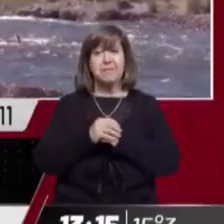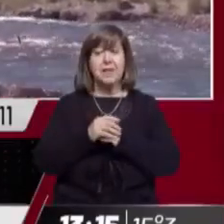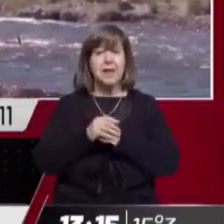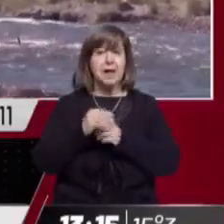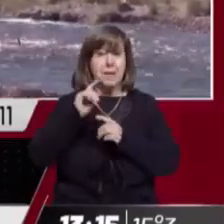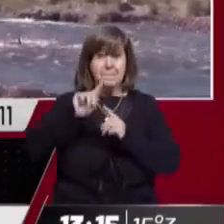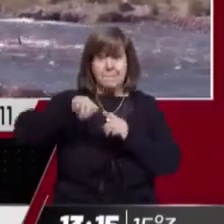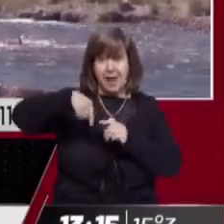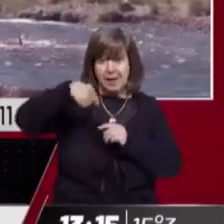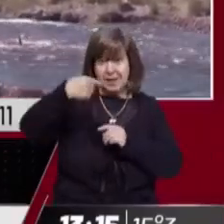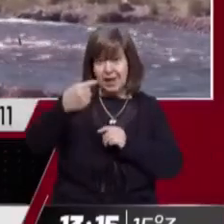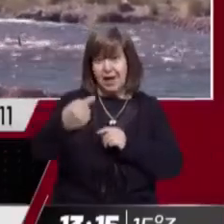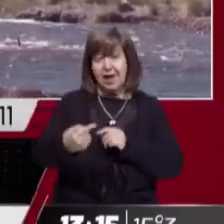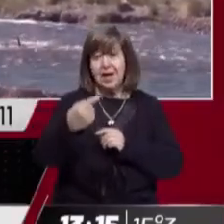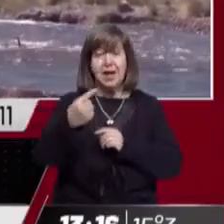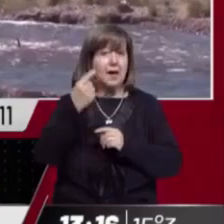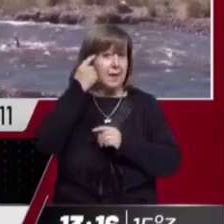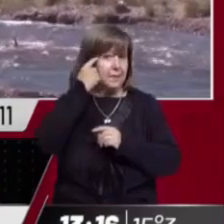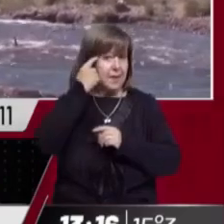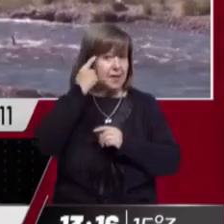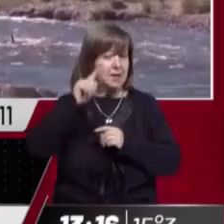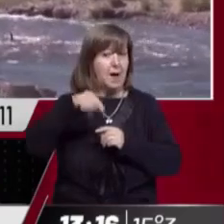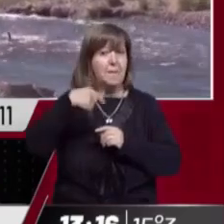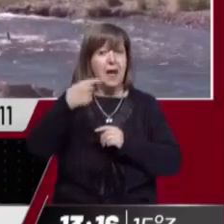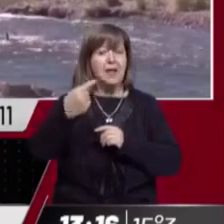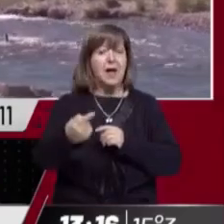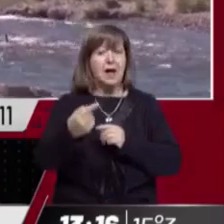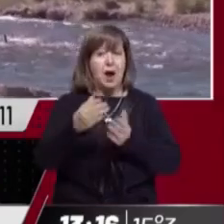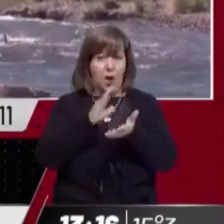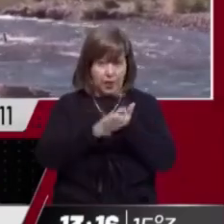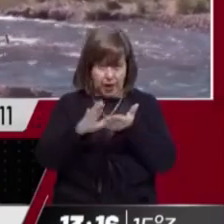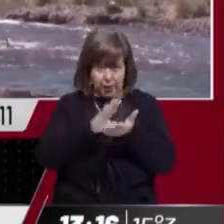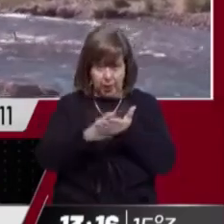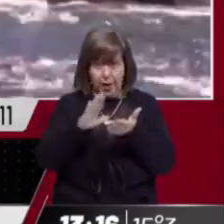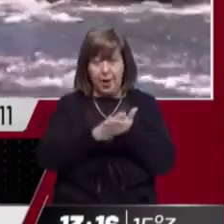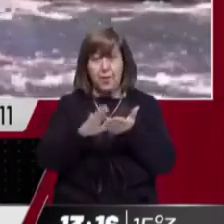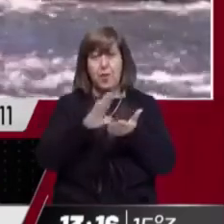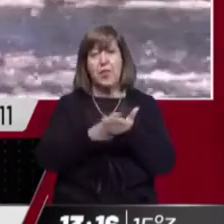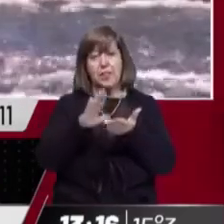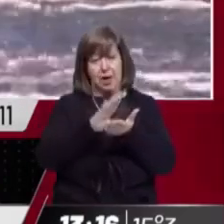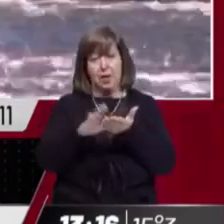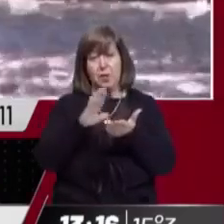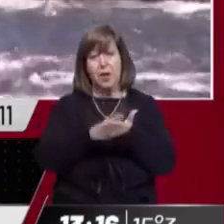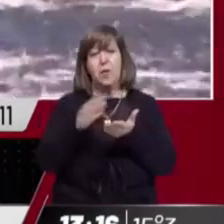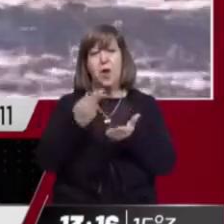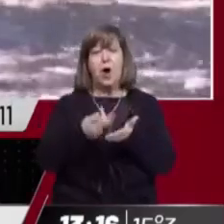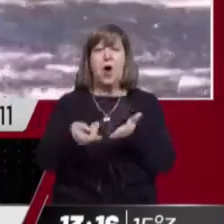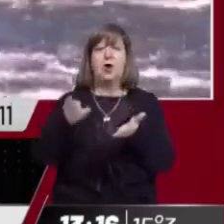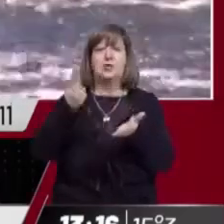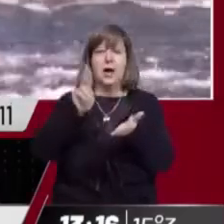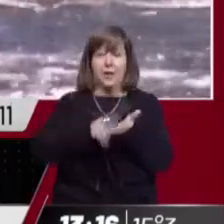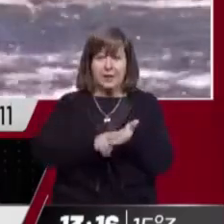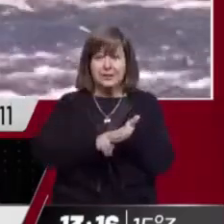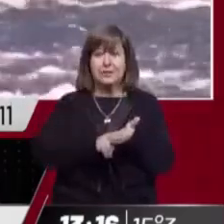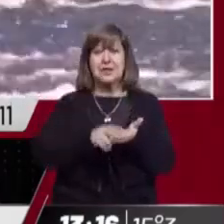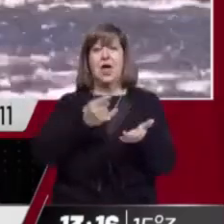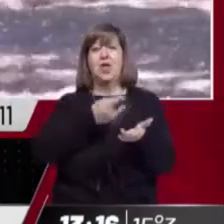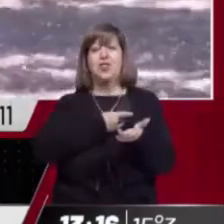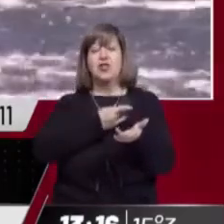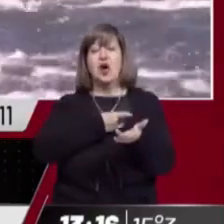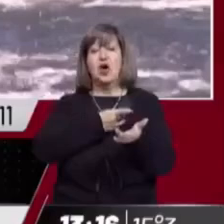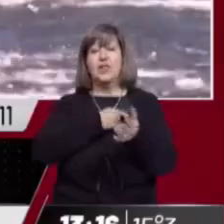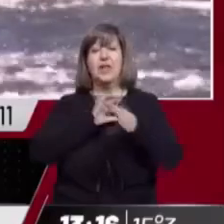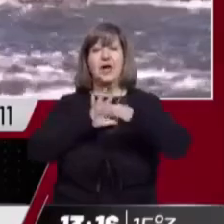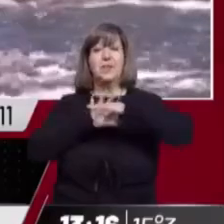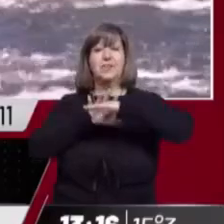el día de mañana según lo que se tiene previsto es realizar un nuevo rastrillaje intensificar aún más la búsqueda Pero esta vez en la zona del dique